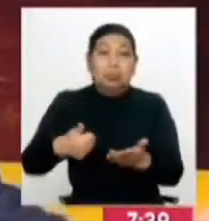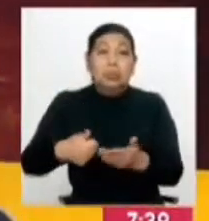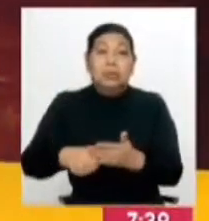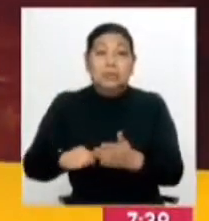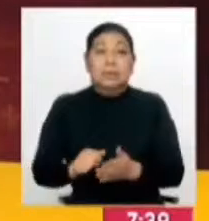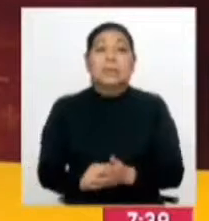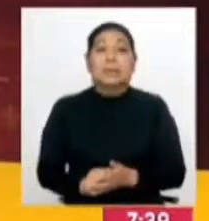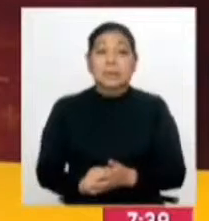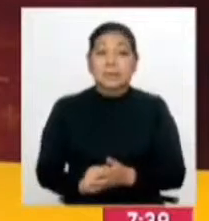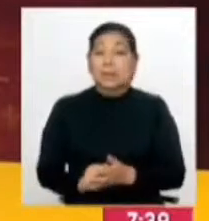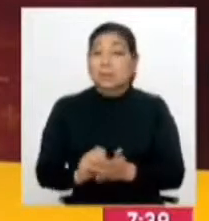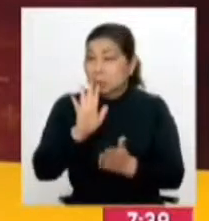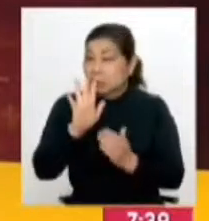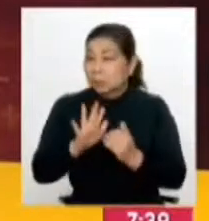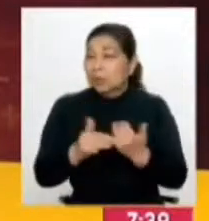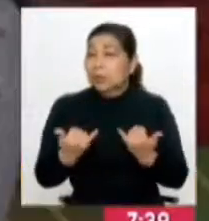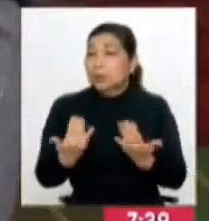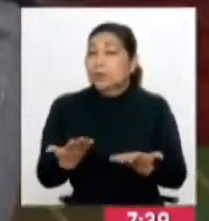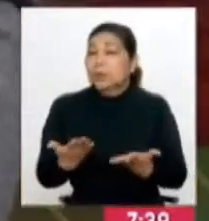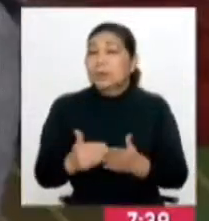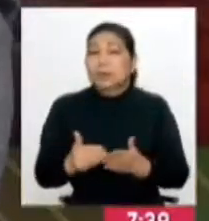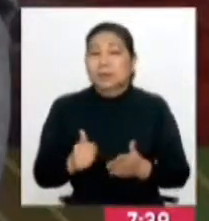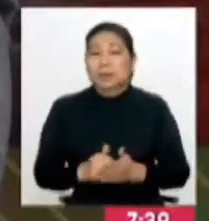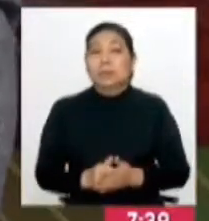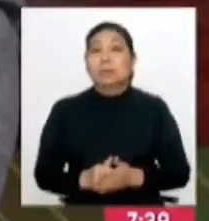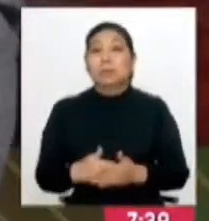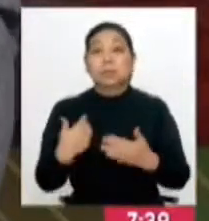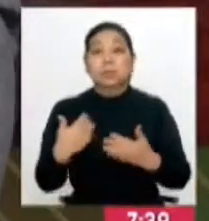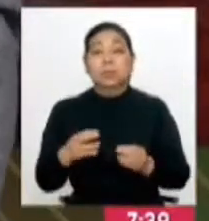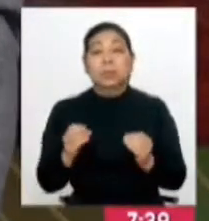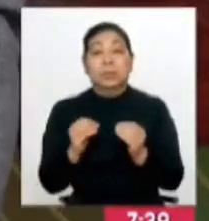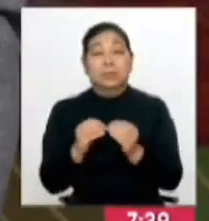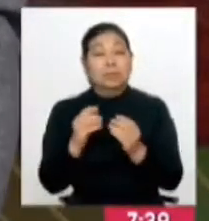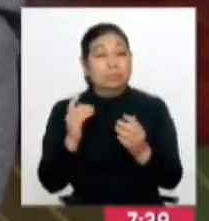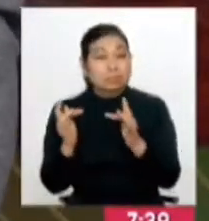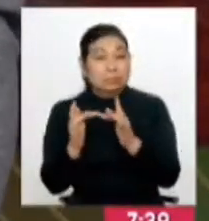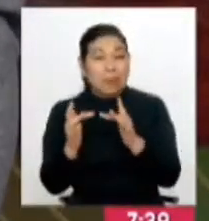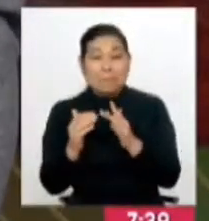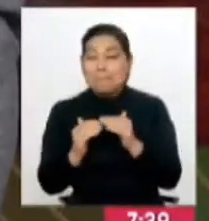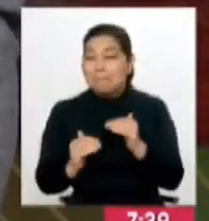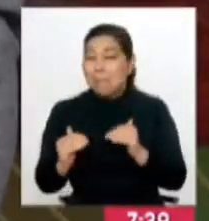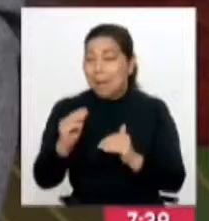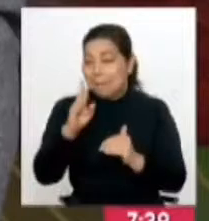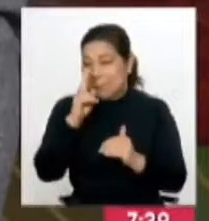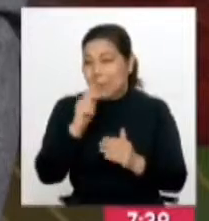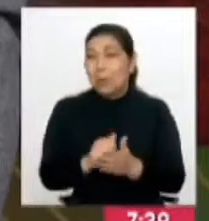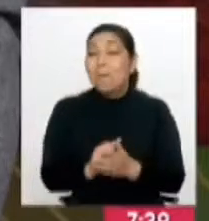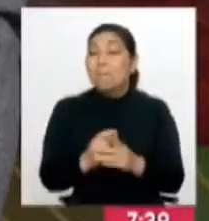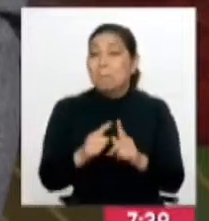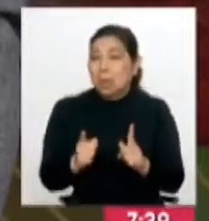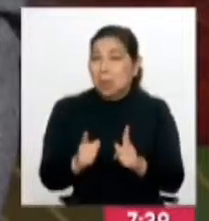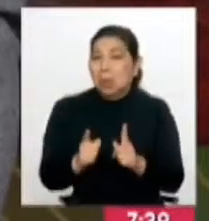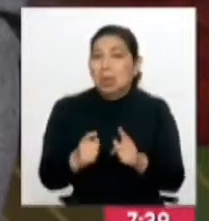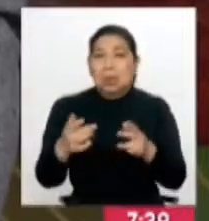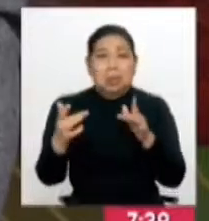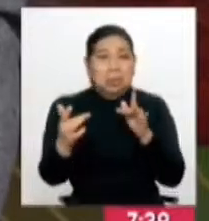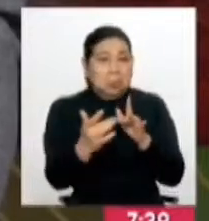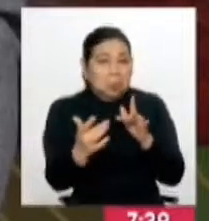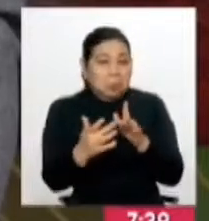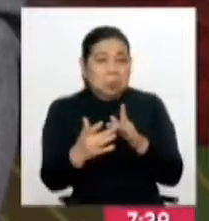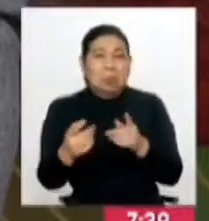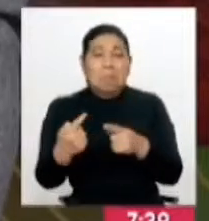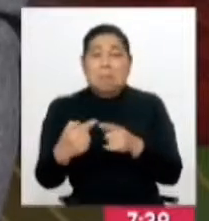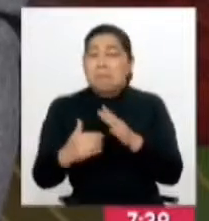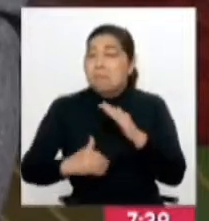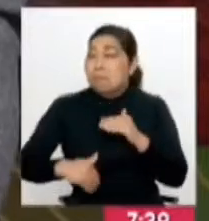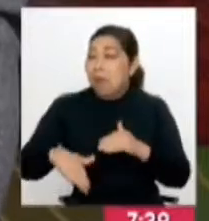entre todos los bancos del país. Hoy día tenemos la red... Eso sería un hito. Claro, tenemos la red de agencias más grandes del Perú. Tenemos la red de agentes